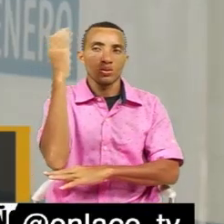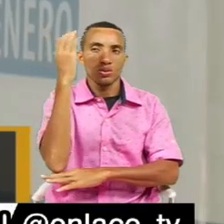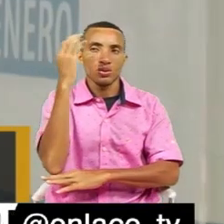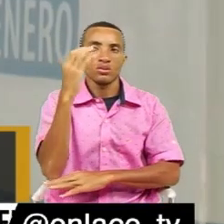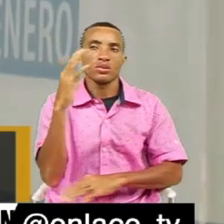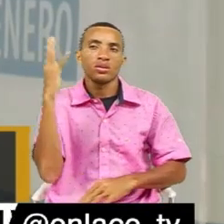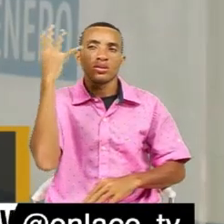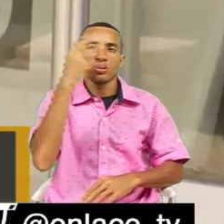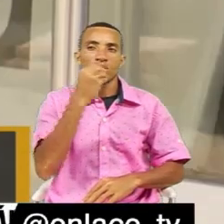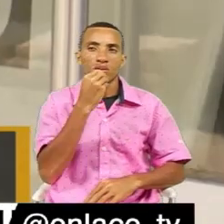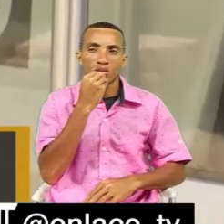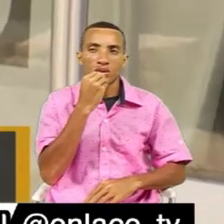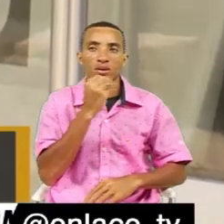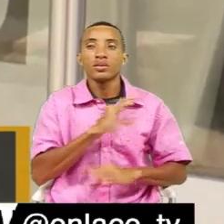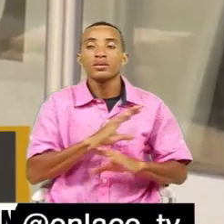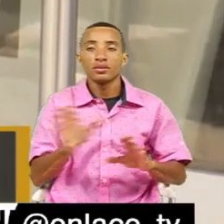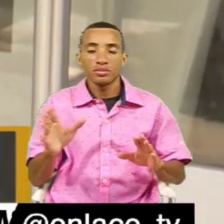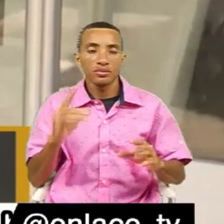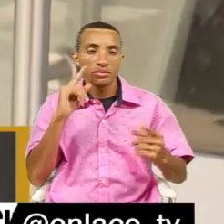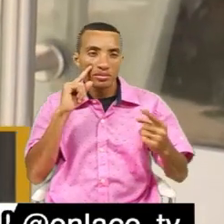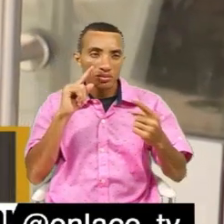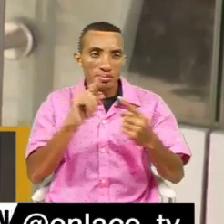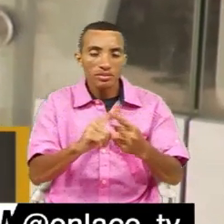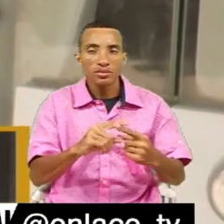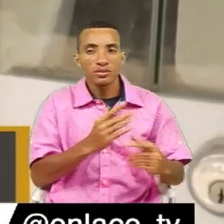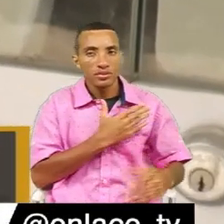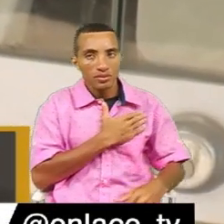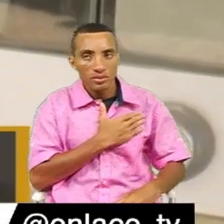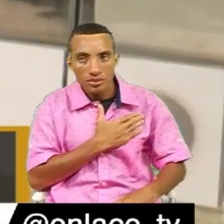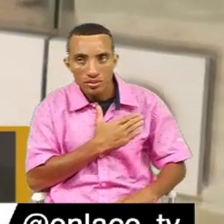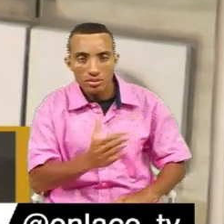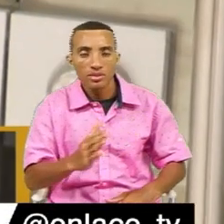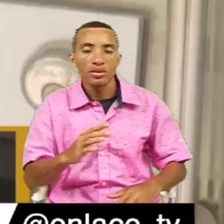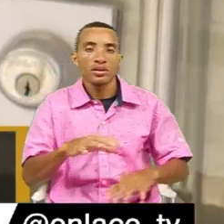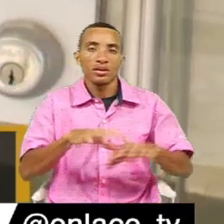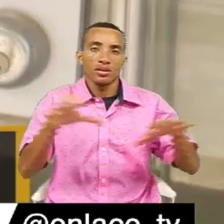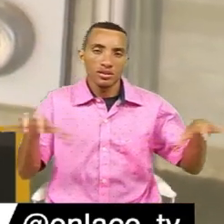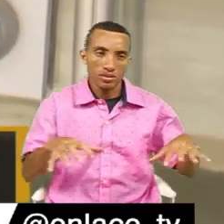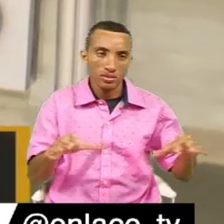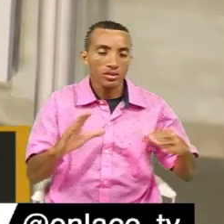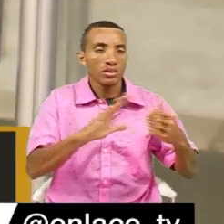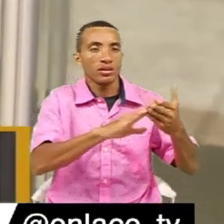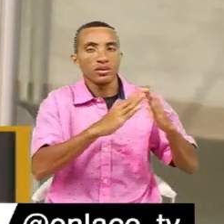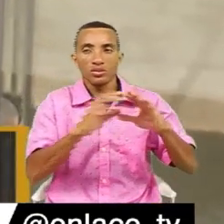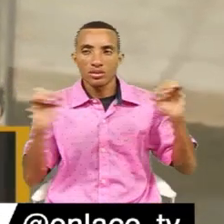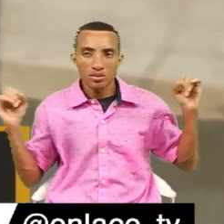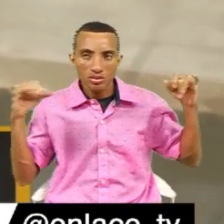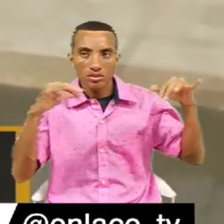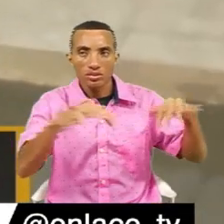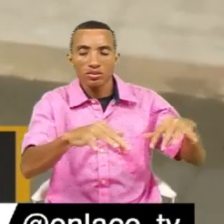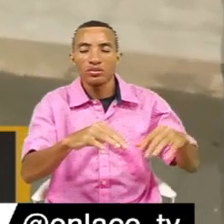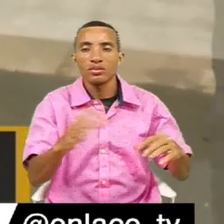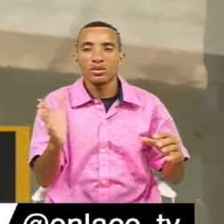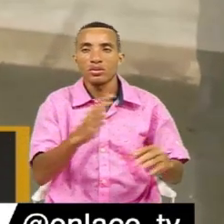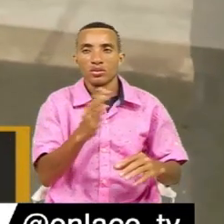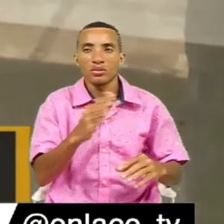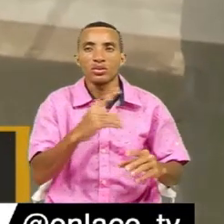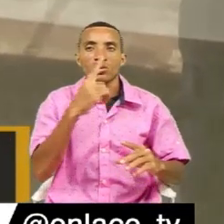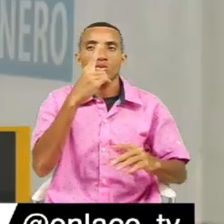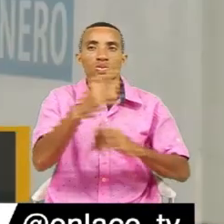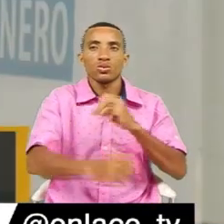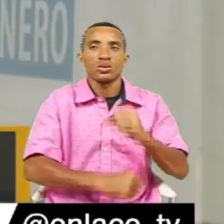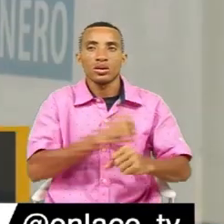hermoso. Se hizo con una finalidad para prestar servicio a la comunidad en eventos, ¿ya? Y hasta el momento llevamos un periodo casi de un año